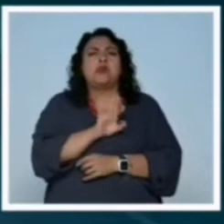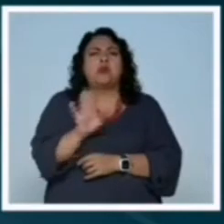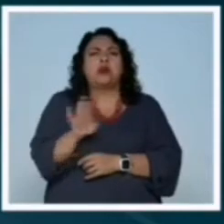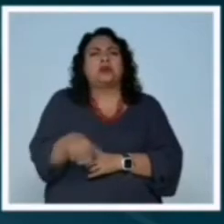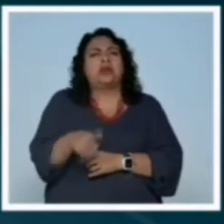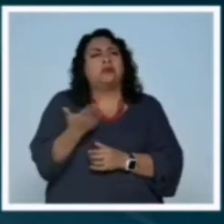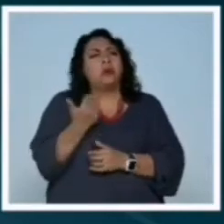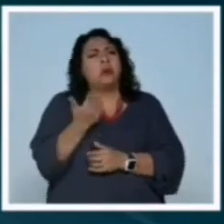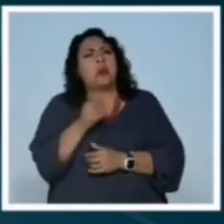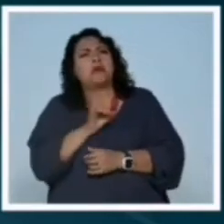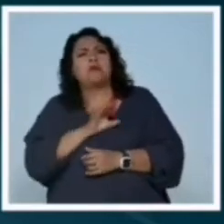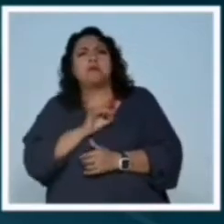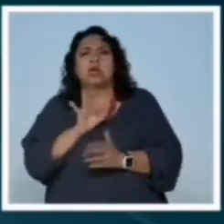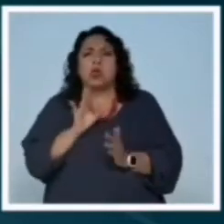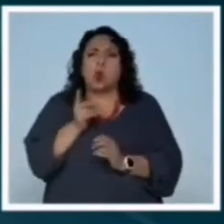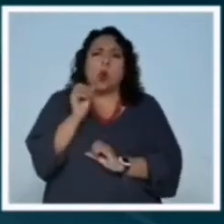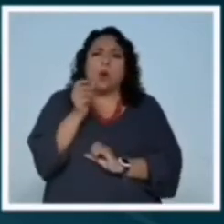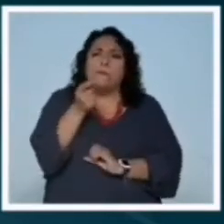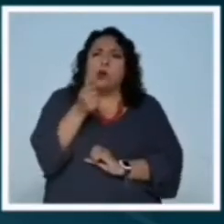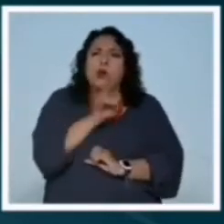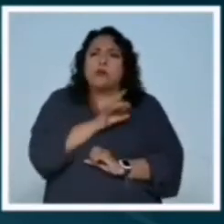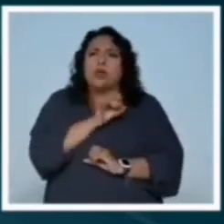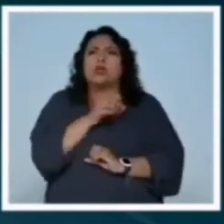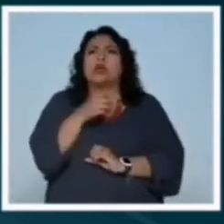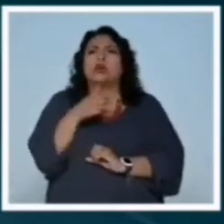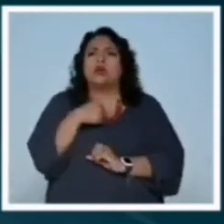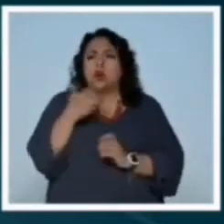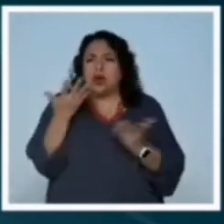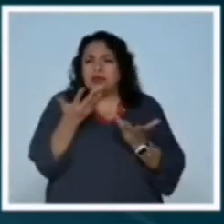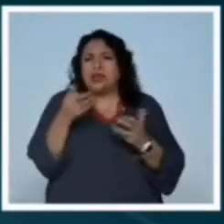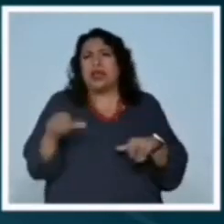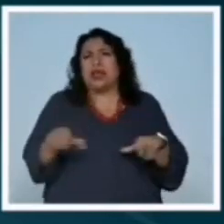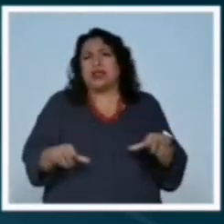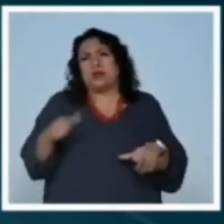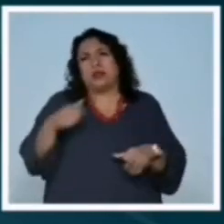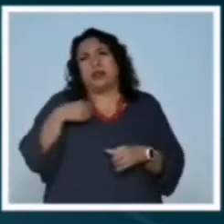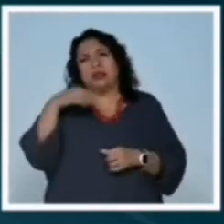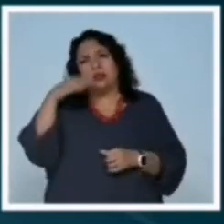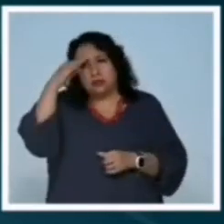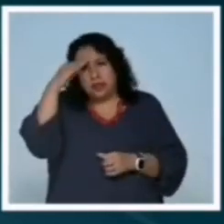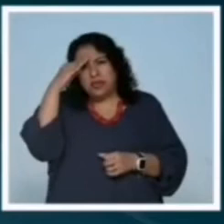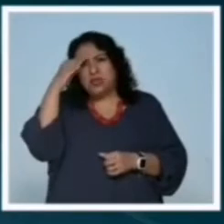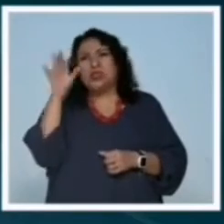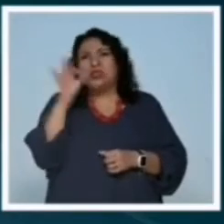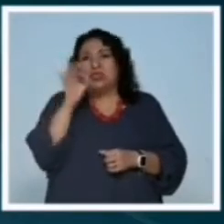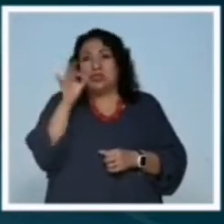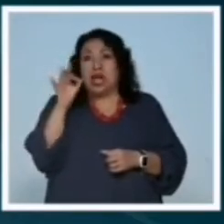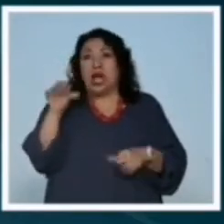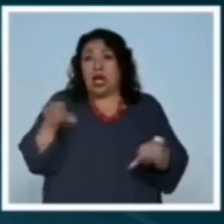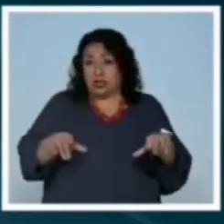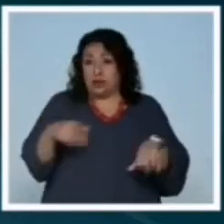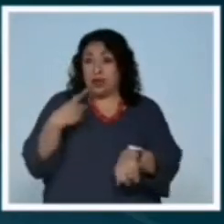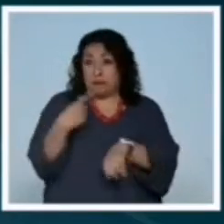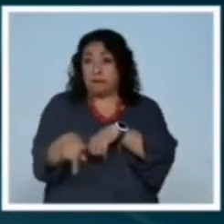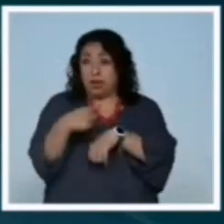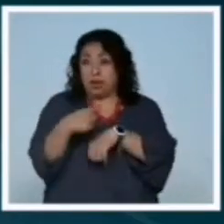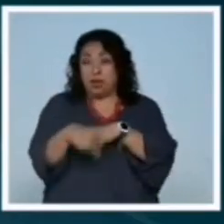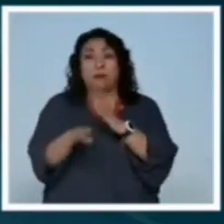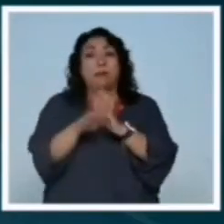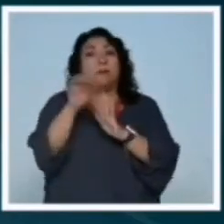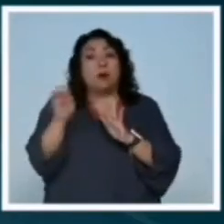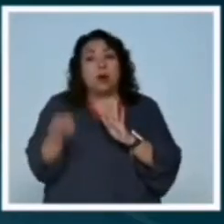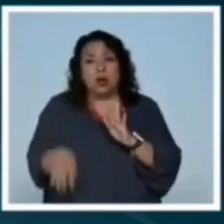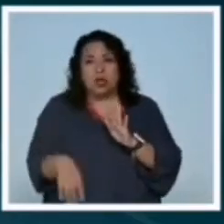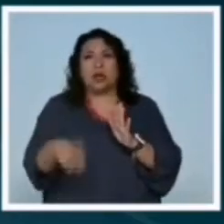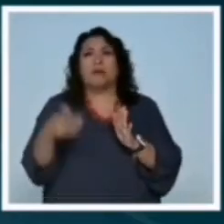no voy a entrar en las actividades que podríamos considerar actividades riesgosas por ejemplo